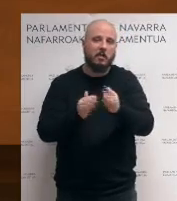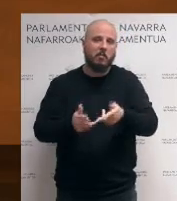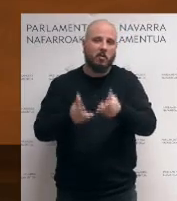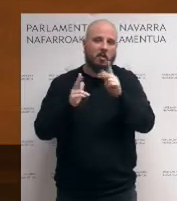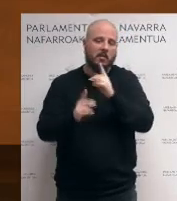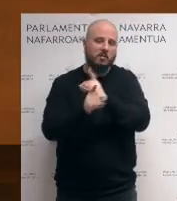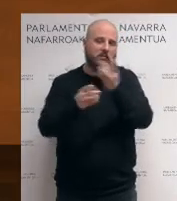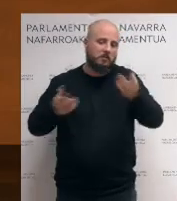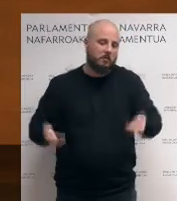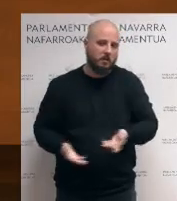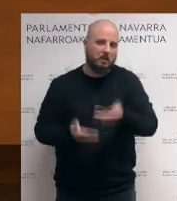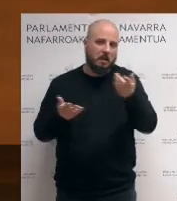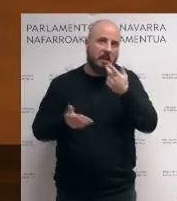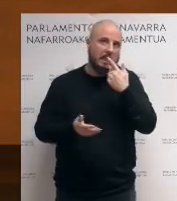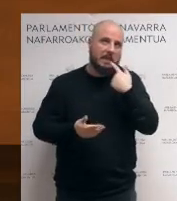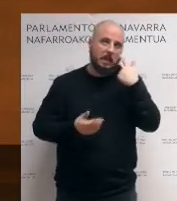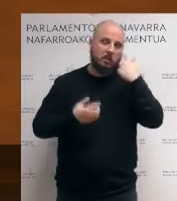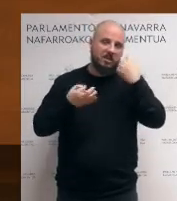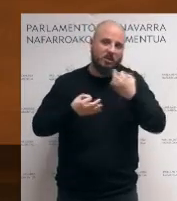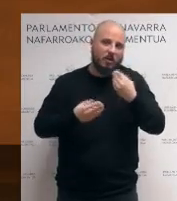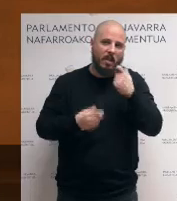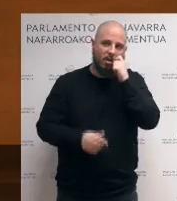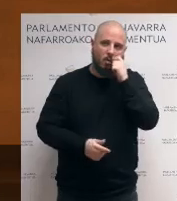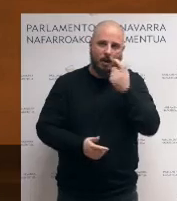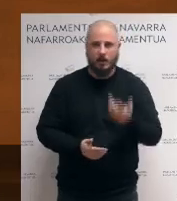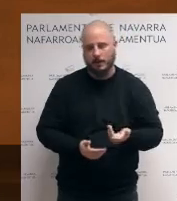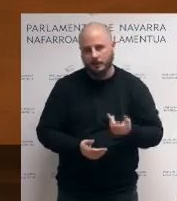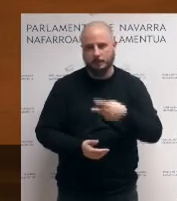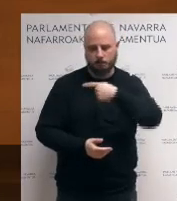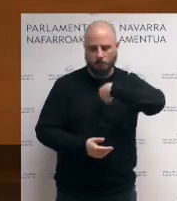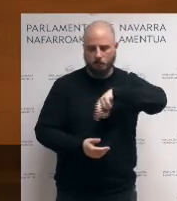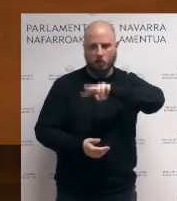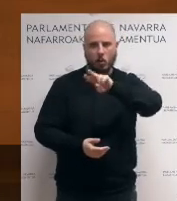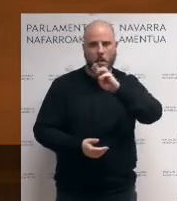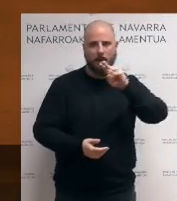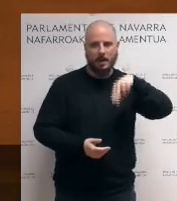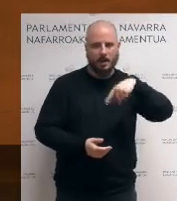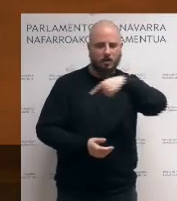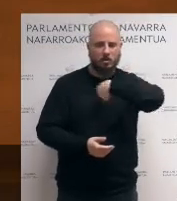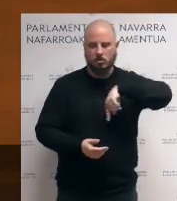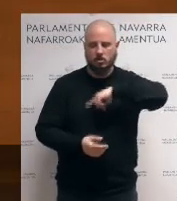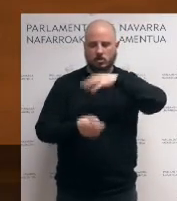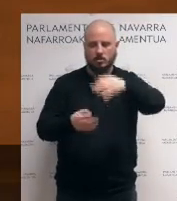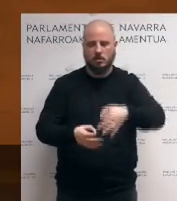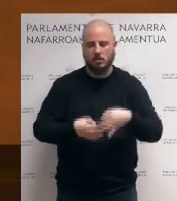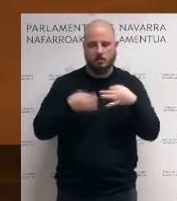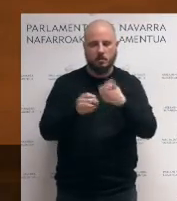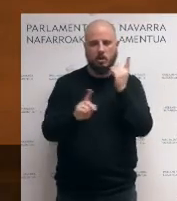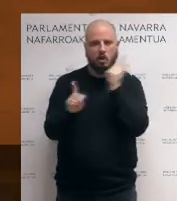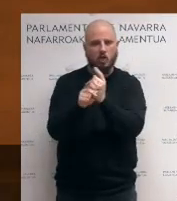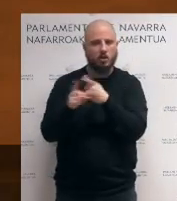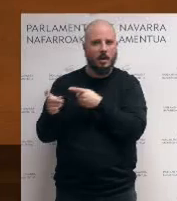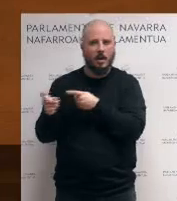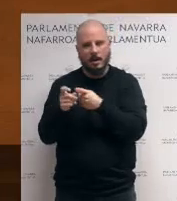lo de la seguridad humana. Mire, UPN está y estará siempre comprometido contra la guerra, con la